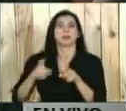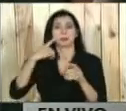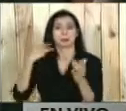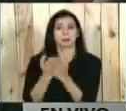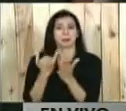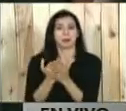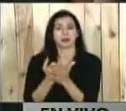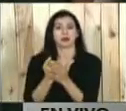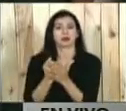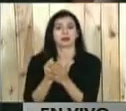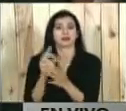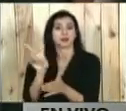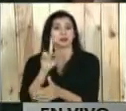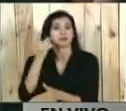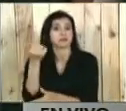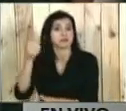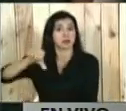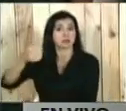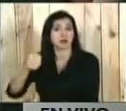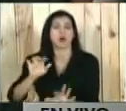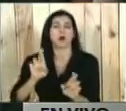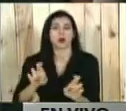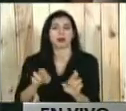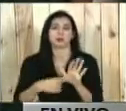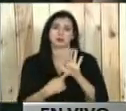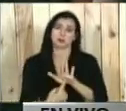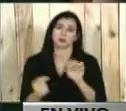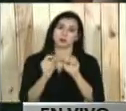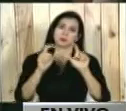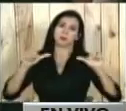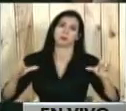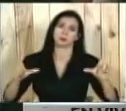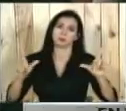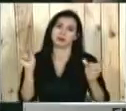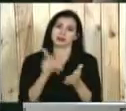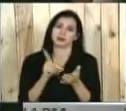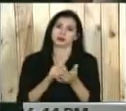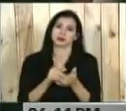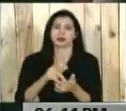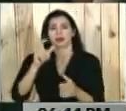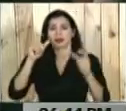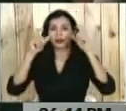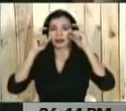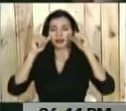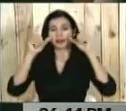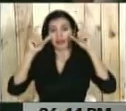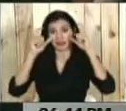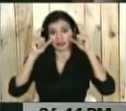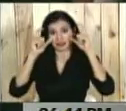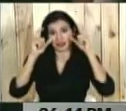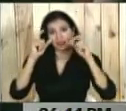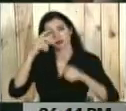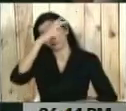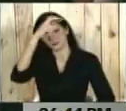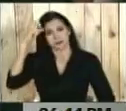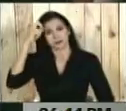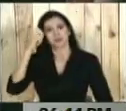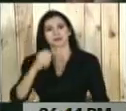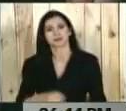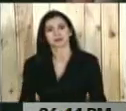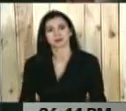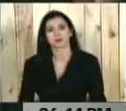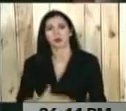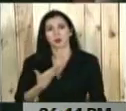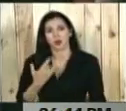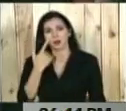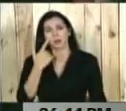Humanos. Esperemos, ojalá sea transmitida toda la intervención de nuestra canciller y eso permita además ahondar